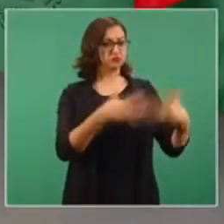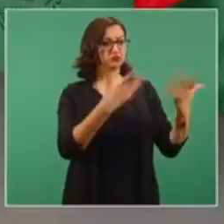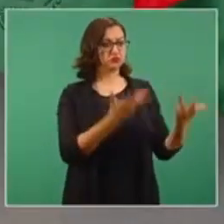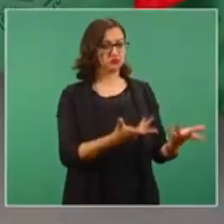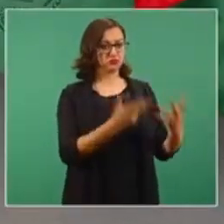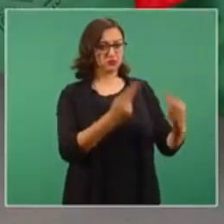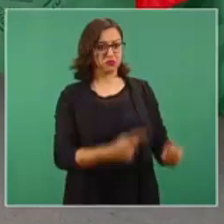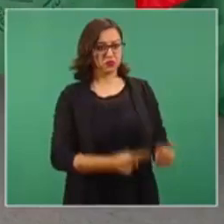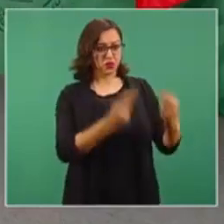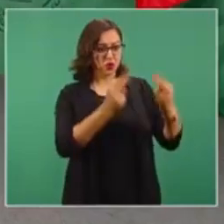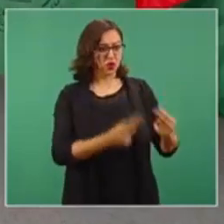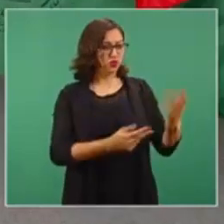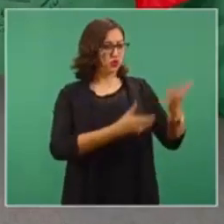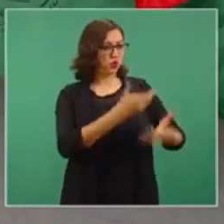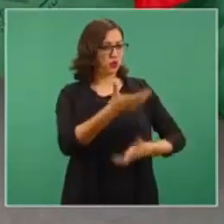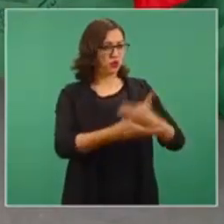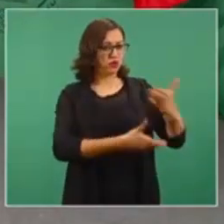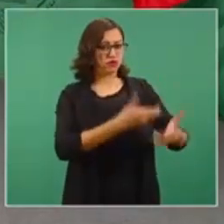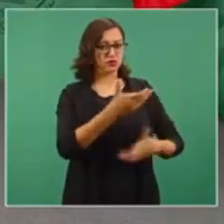comerciales,